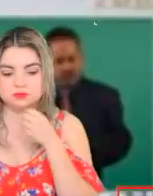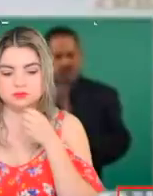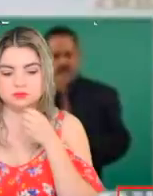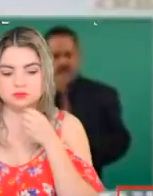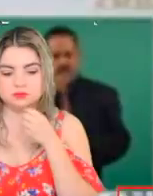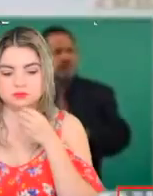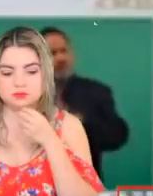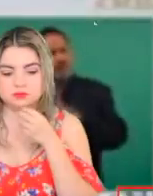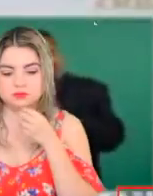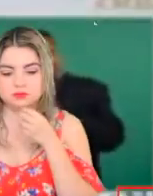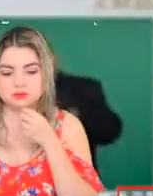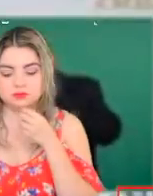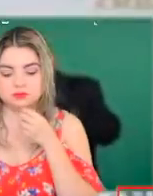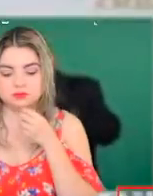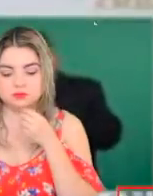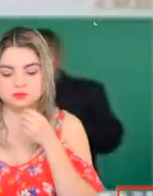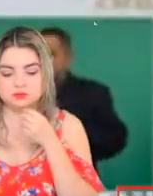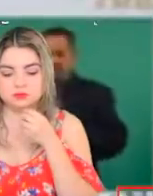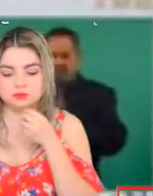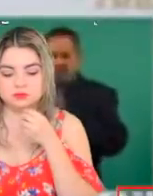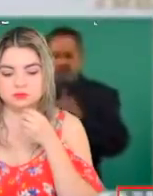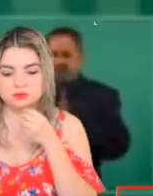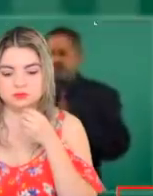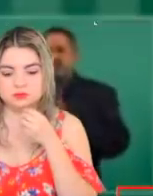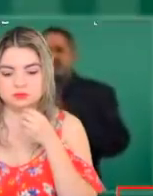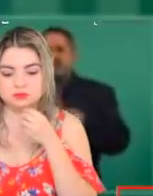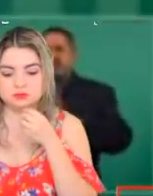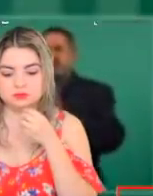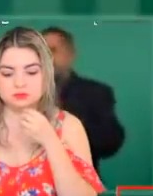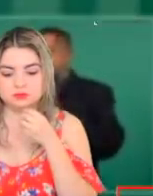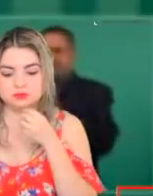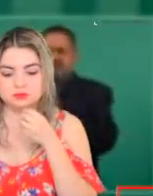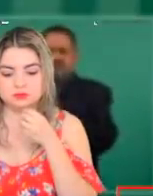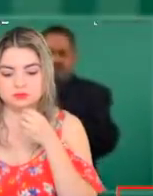buenos gobernantes, porque el pueblo se equivoca menos.